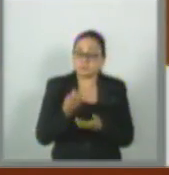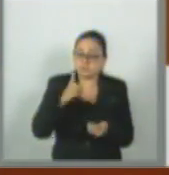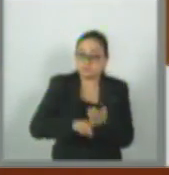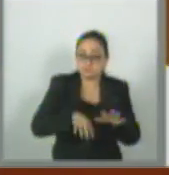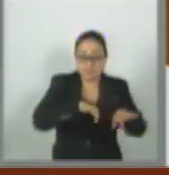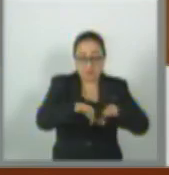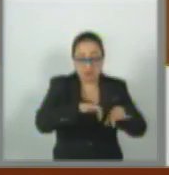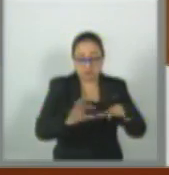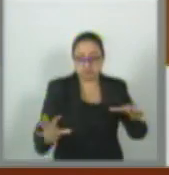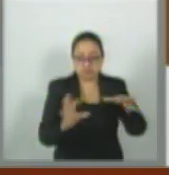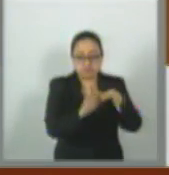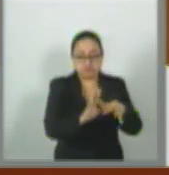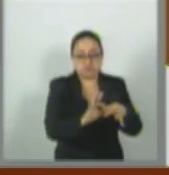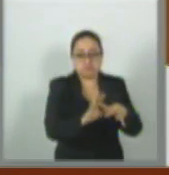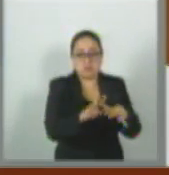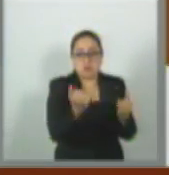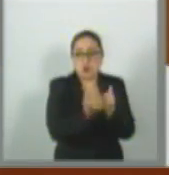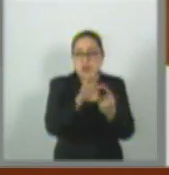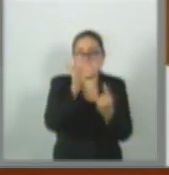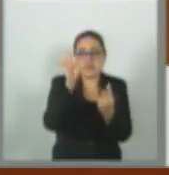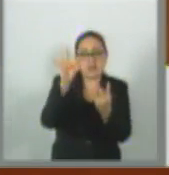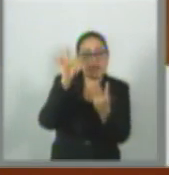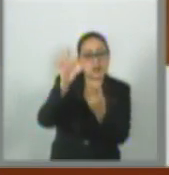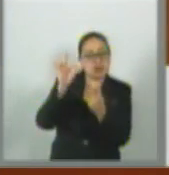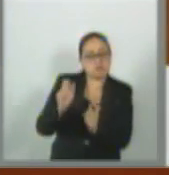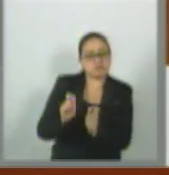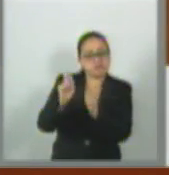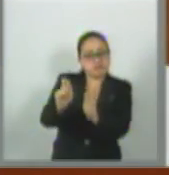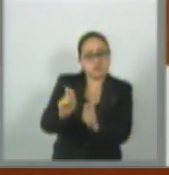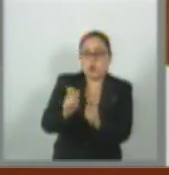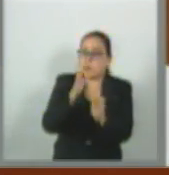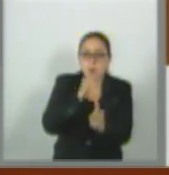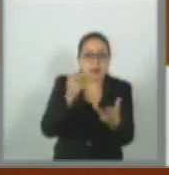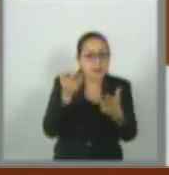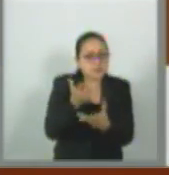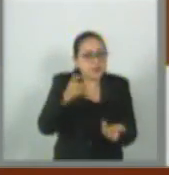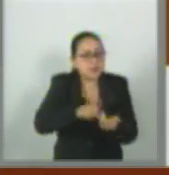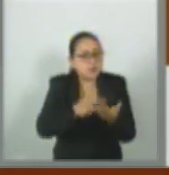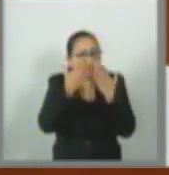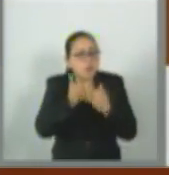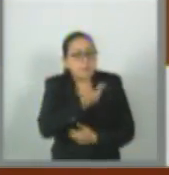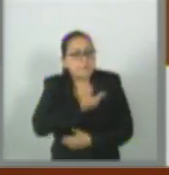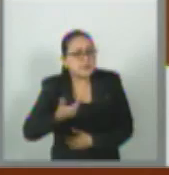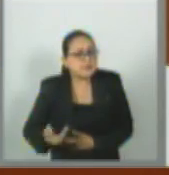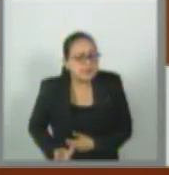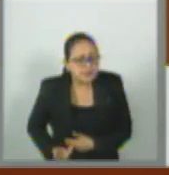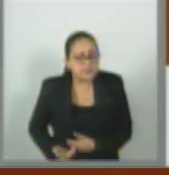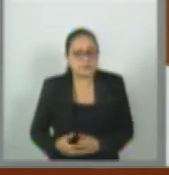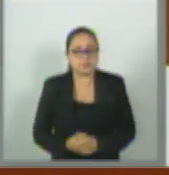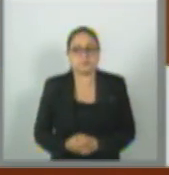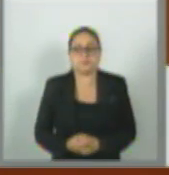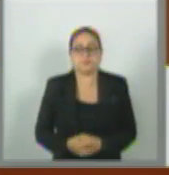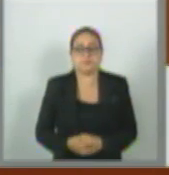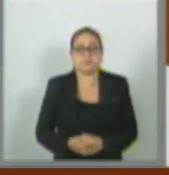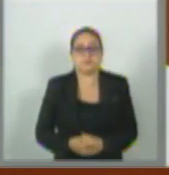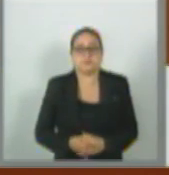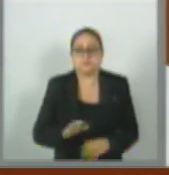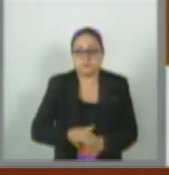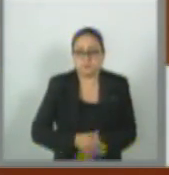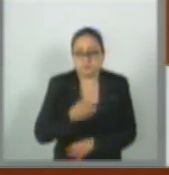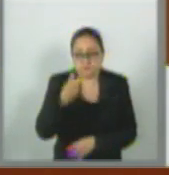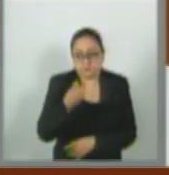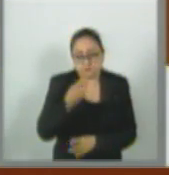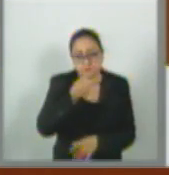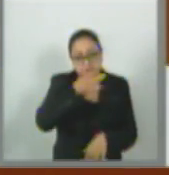misma incluyendo nombramientos no podían llevarse a cabo por eso nos ha tocado y para